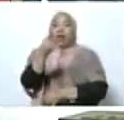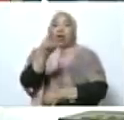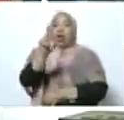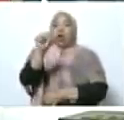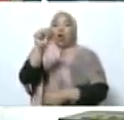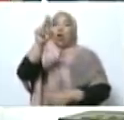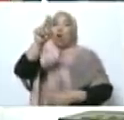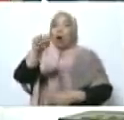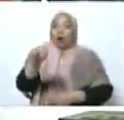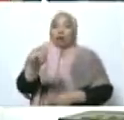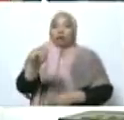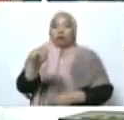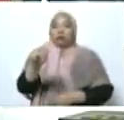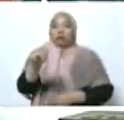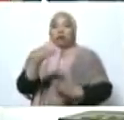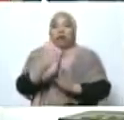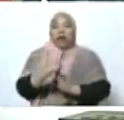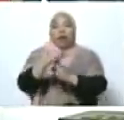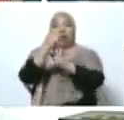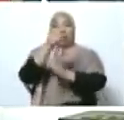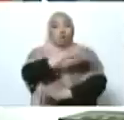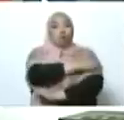angustia de pedir